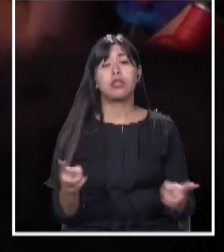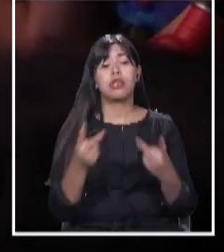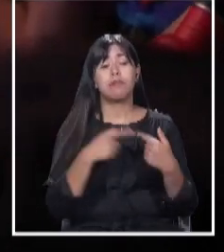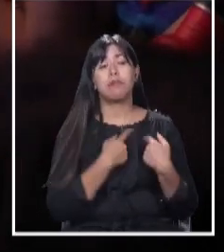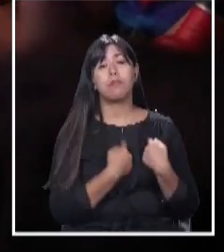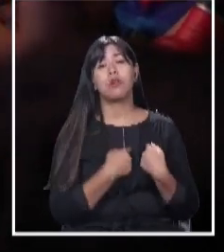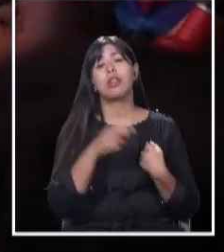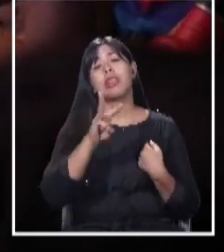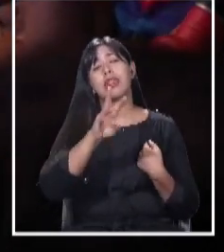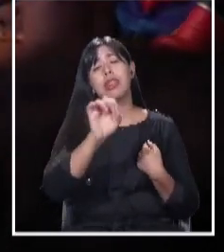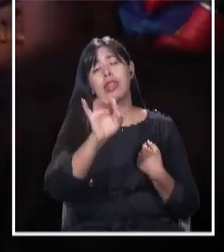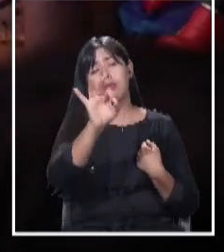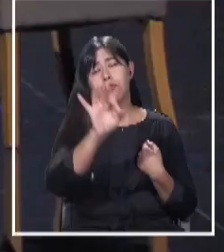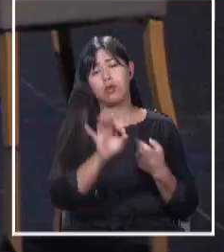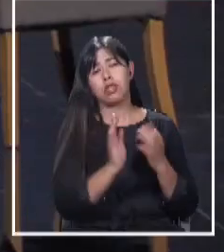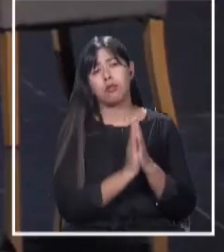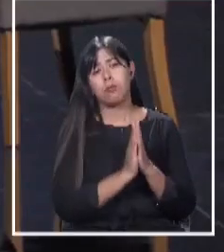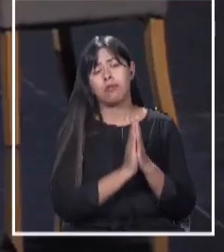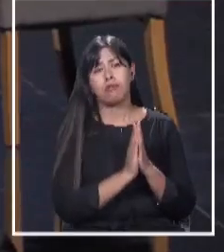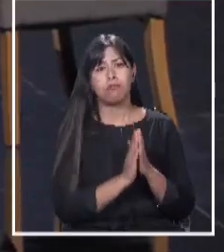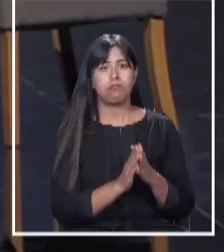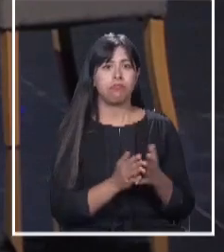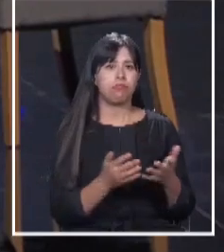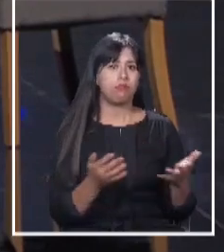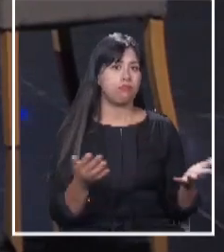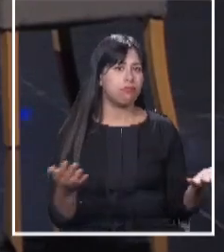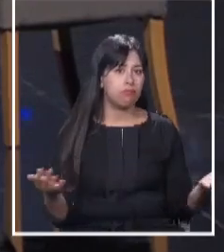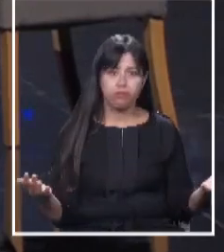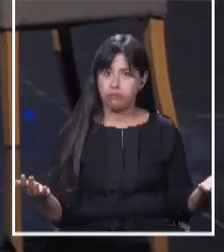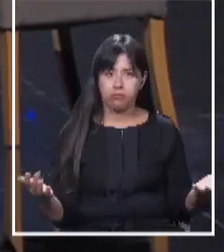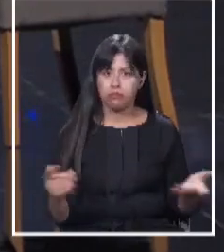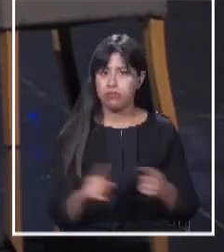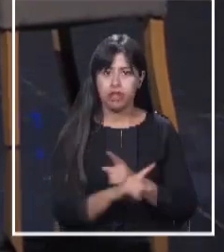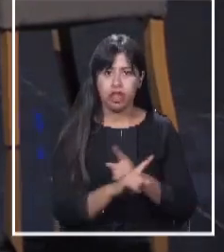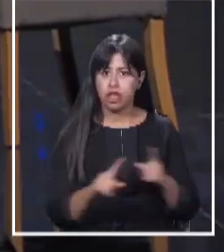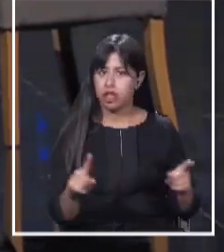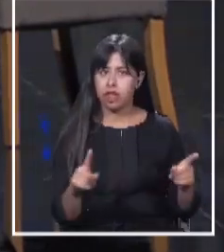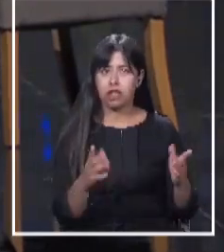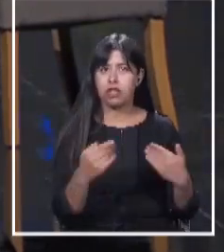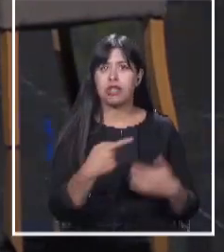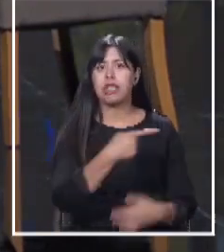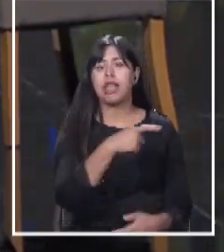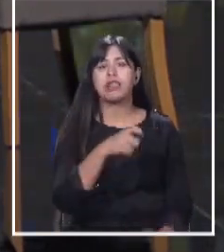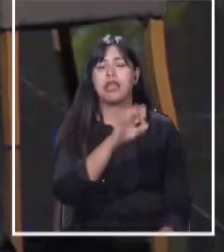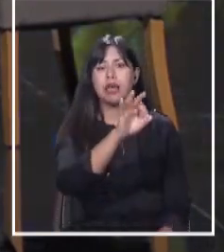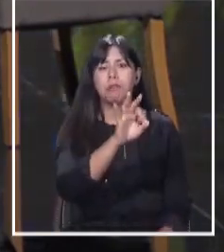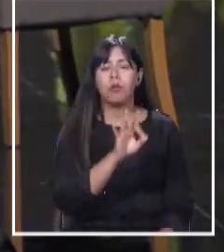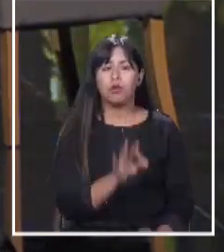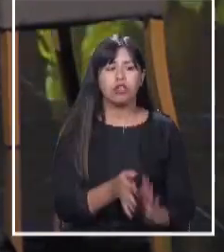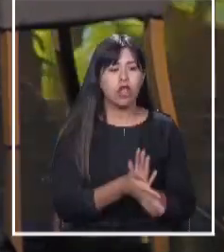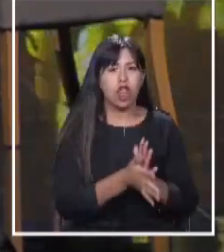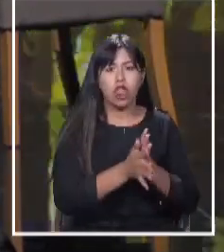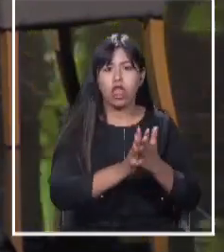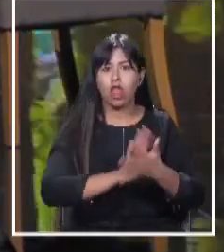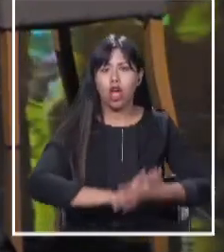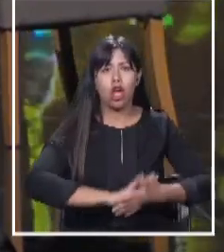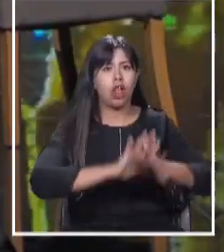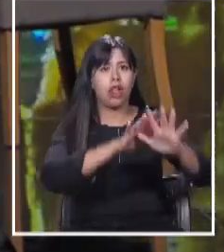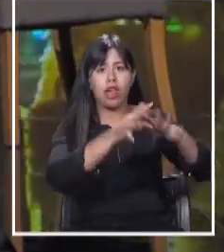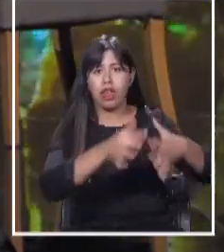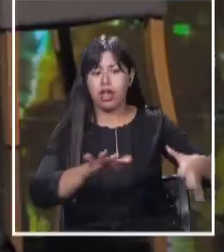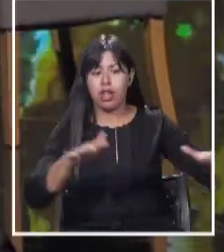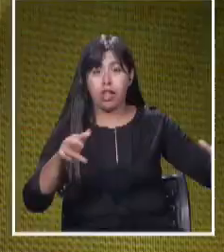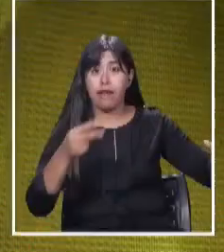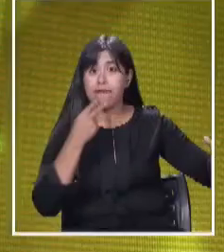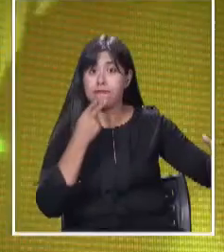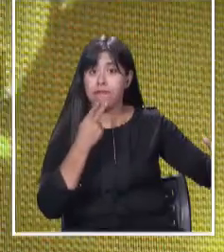corazón. O sea, lo necesitamos todo. Todas esas partes, todos los componentes de la vida en el